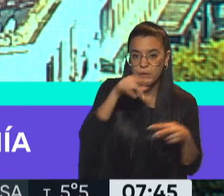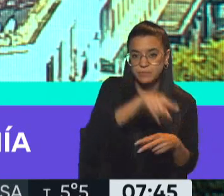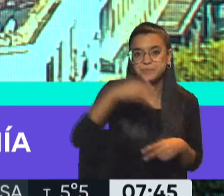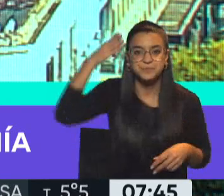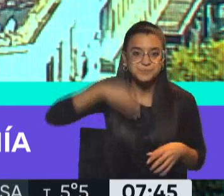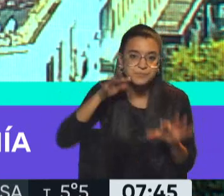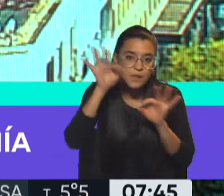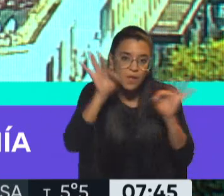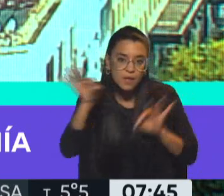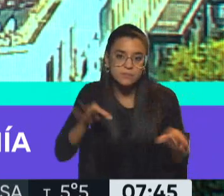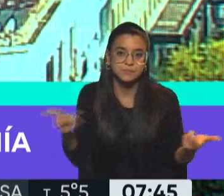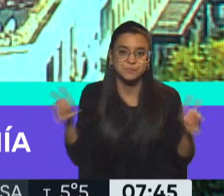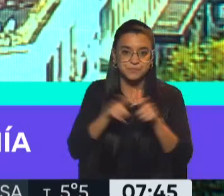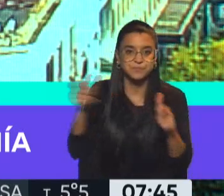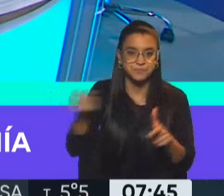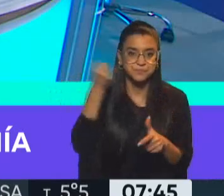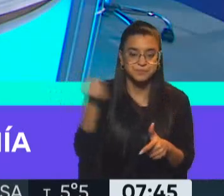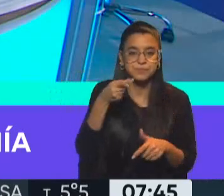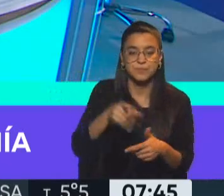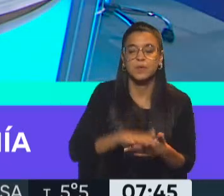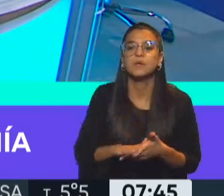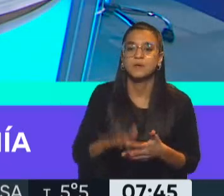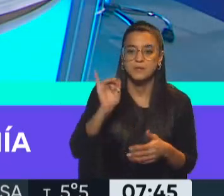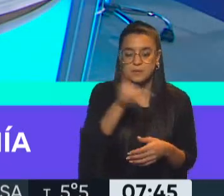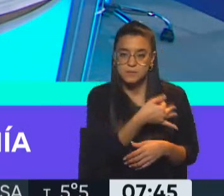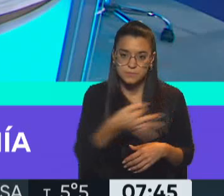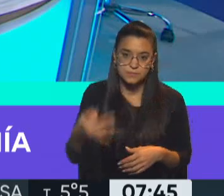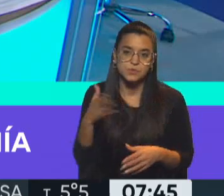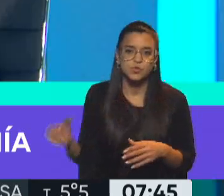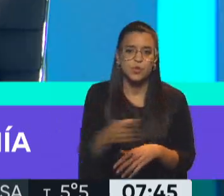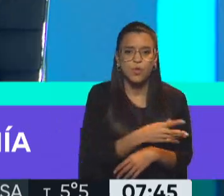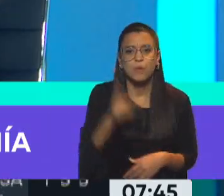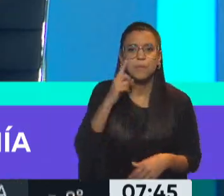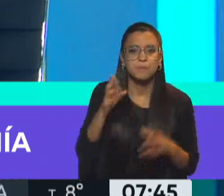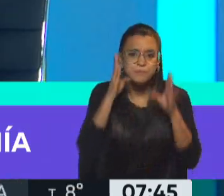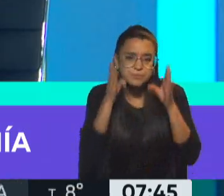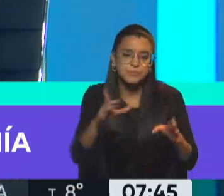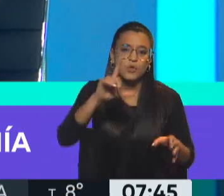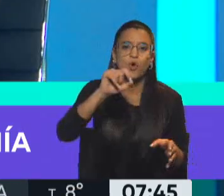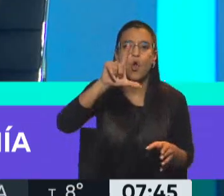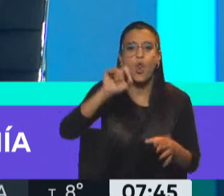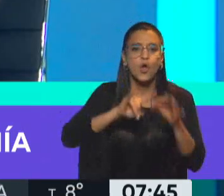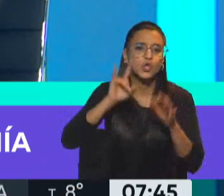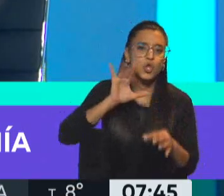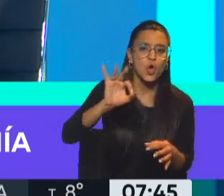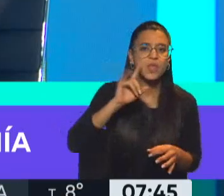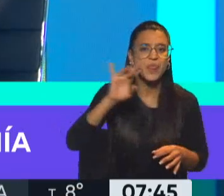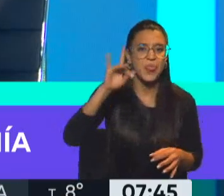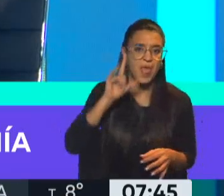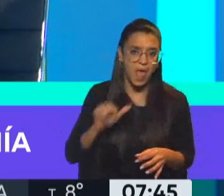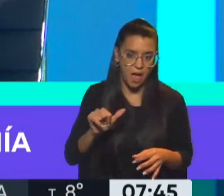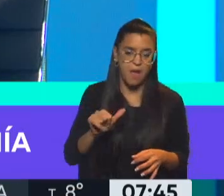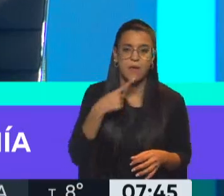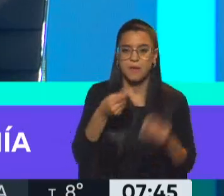tiene los detalles de una reunión importante que hubo exactamente bueno todas las miradas están puestas precisamente en el coloquio de idea en lo que